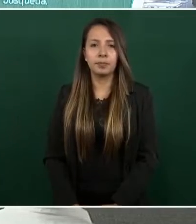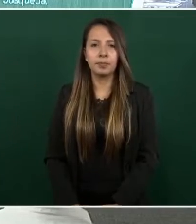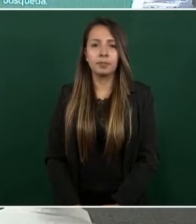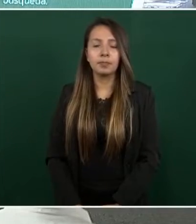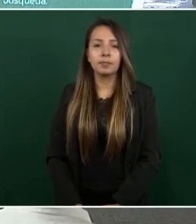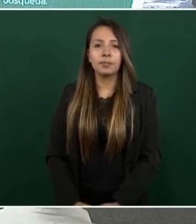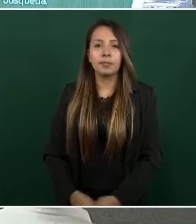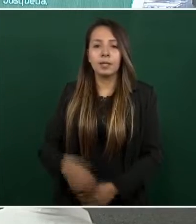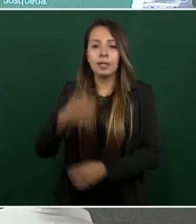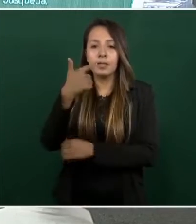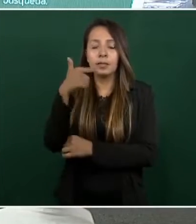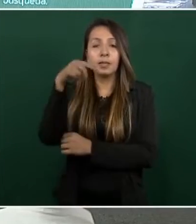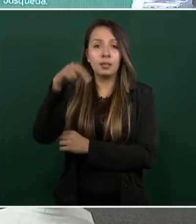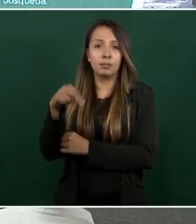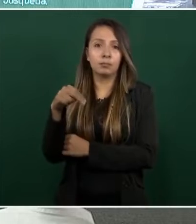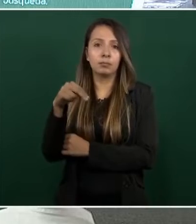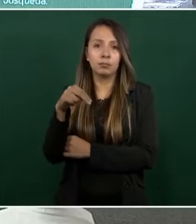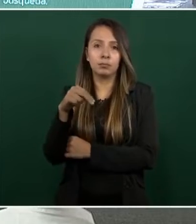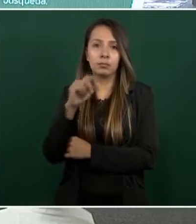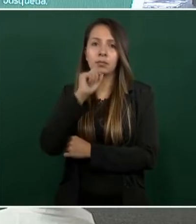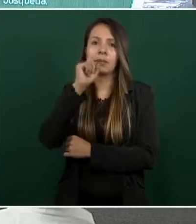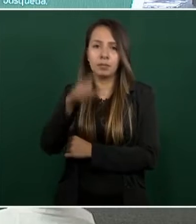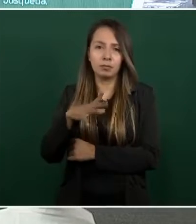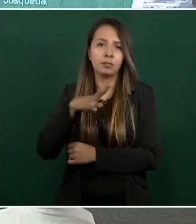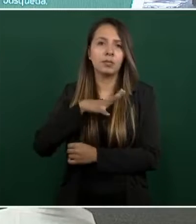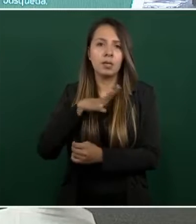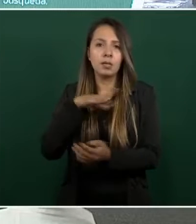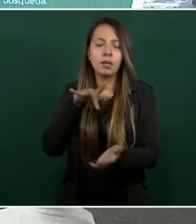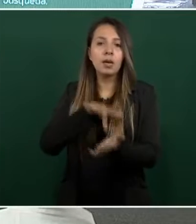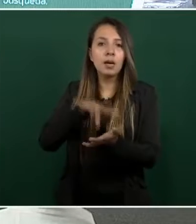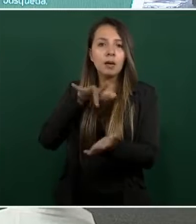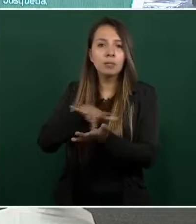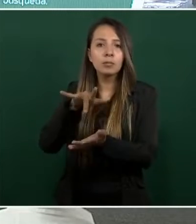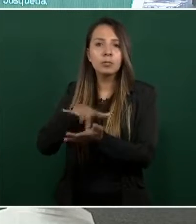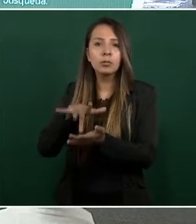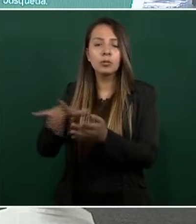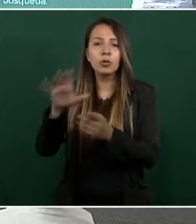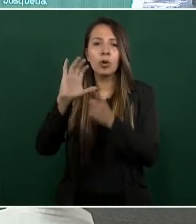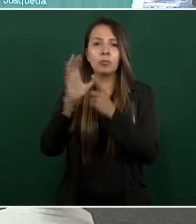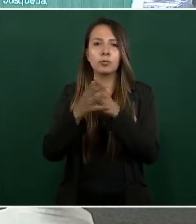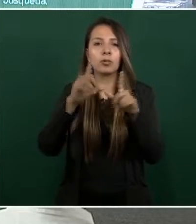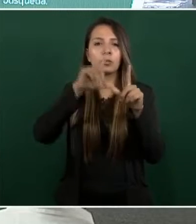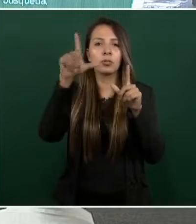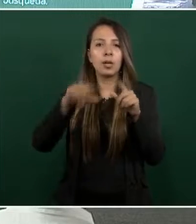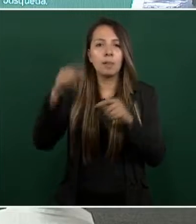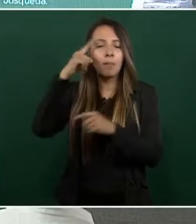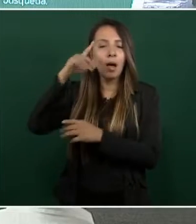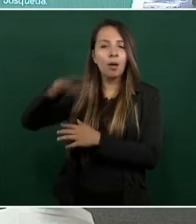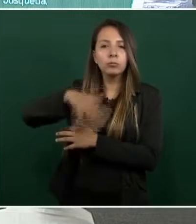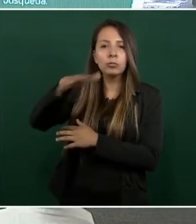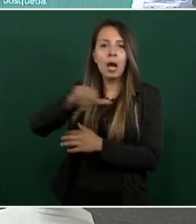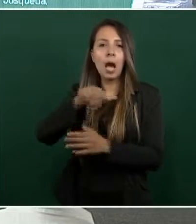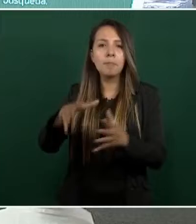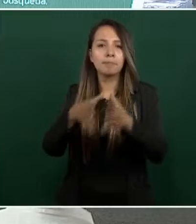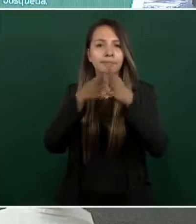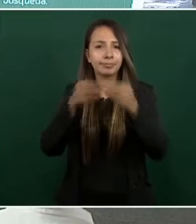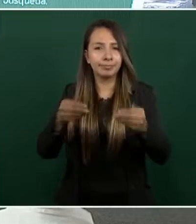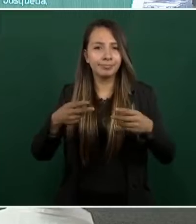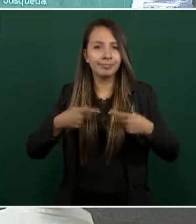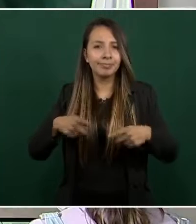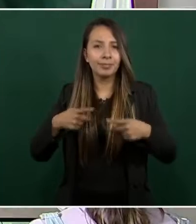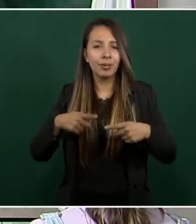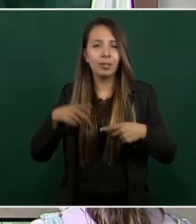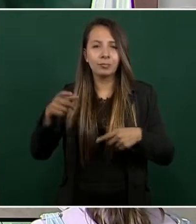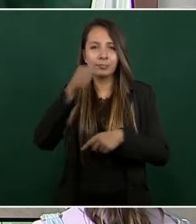La Guardia Nacional también proporciona apoyo a la Comisión Nacional de Búsqueda de Personas Desaparecidas de la Secretaría de